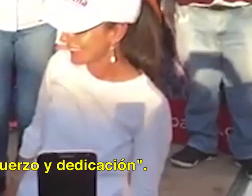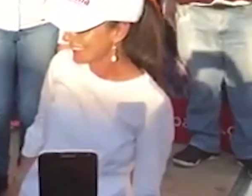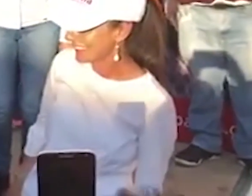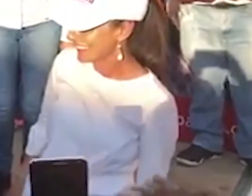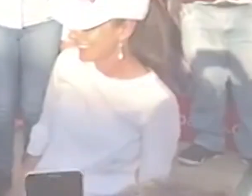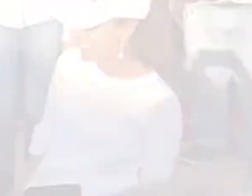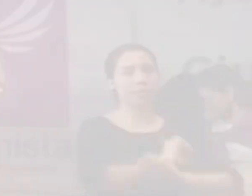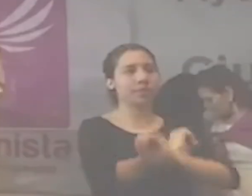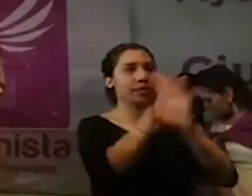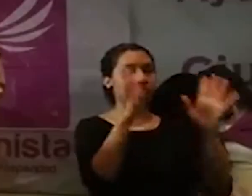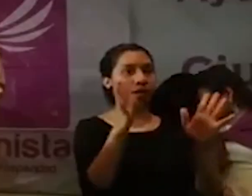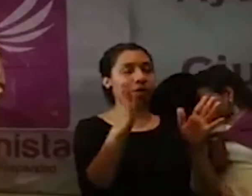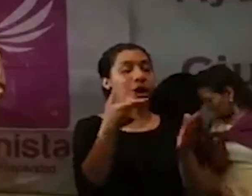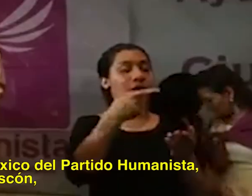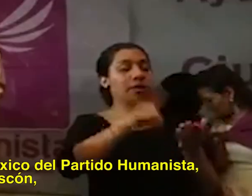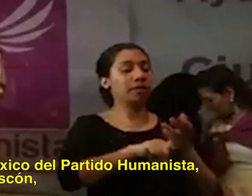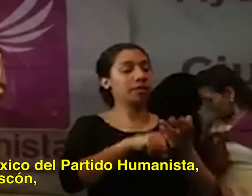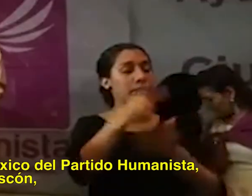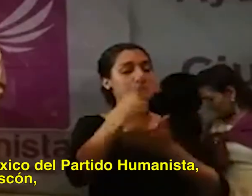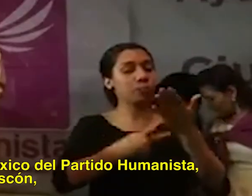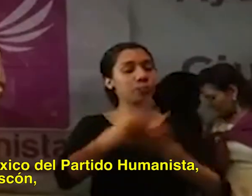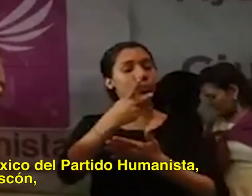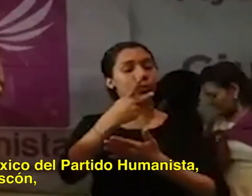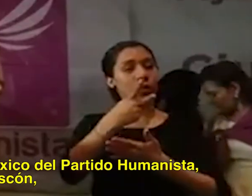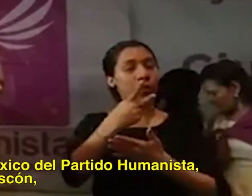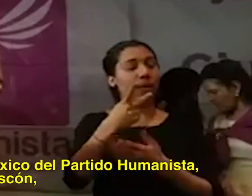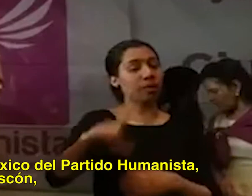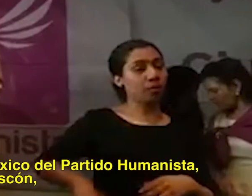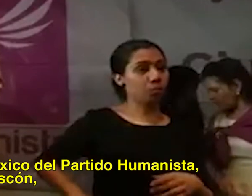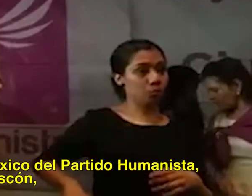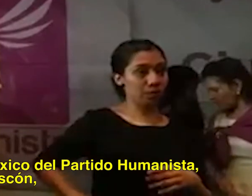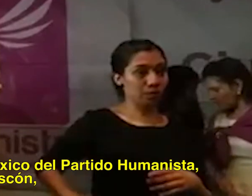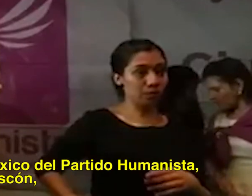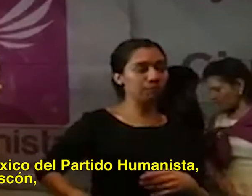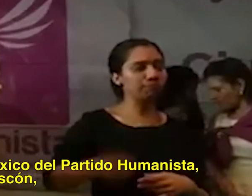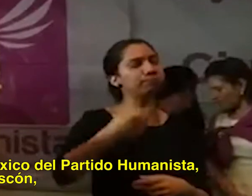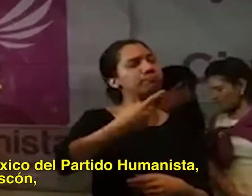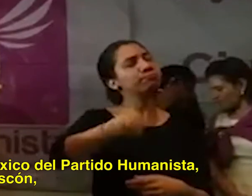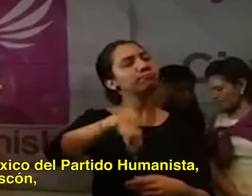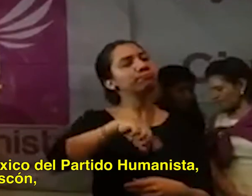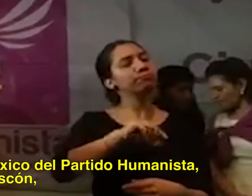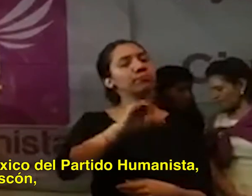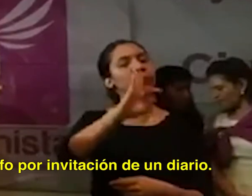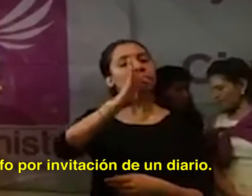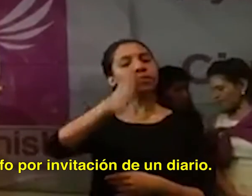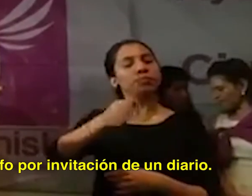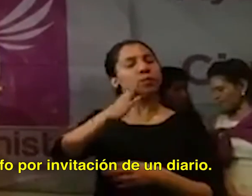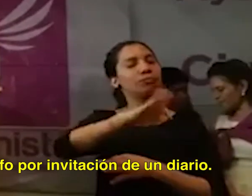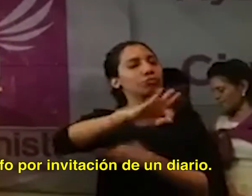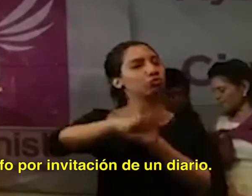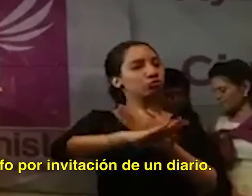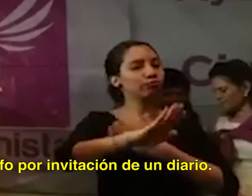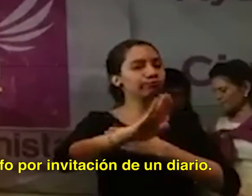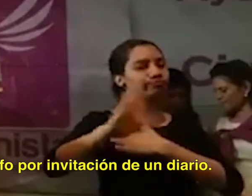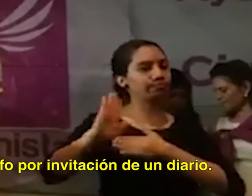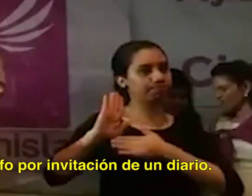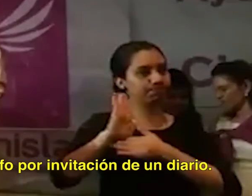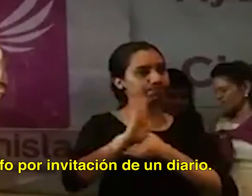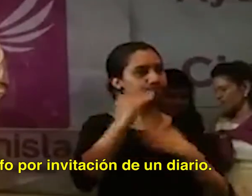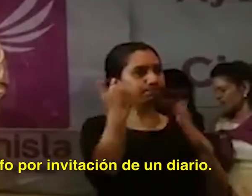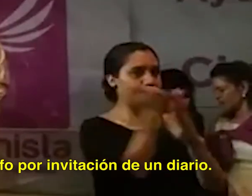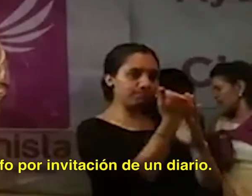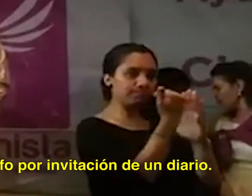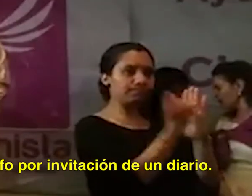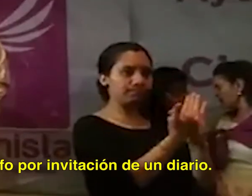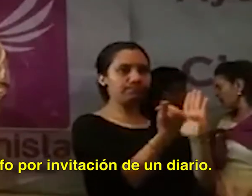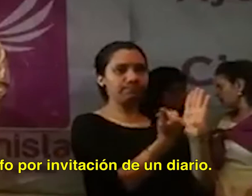dedicación". El candidato de la Ciudad de México del Partido Humanista, Marco Rascón, se sometió a la prueba del polígrafo